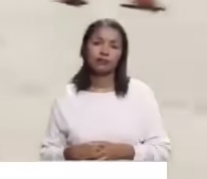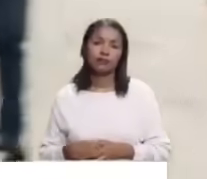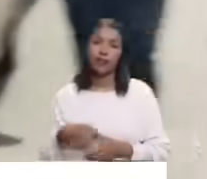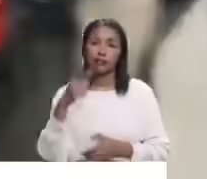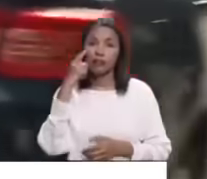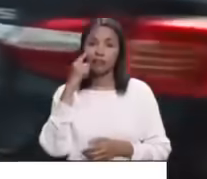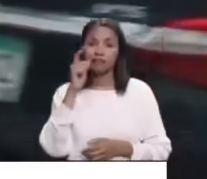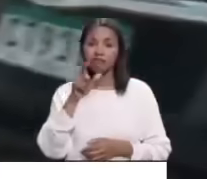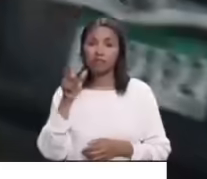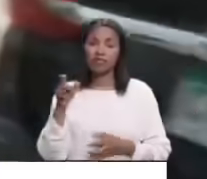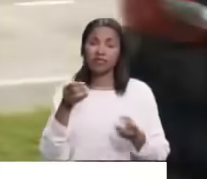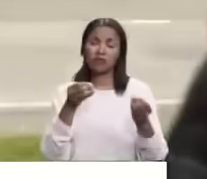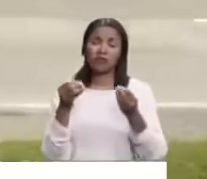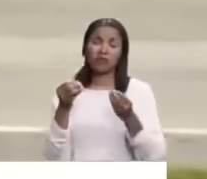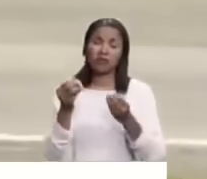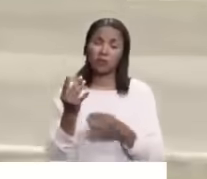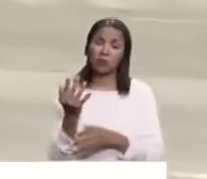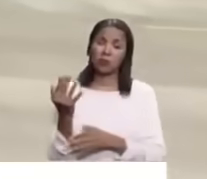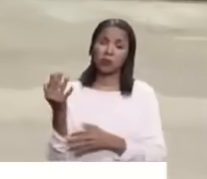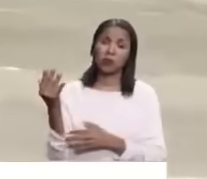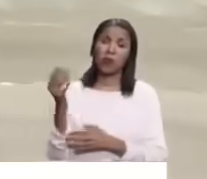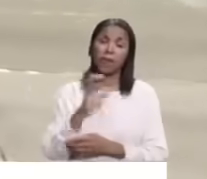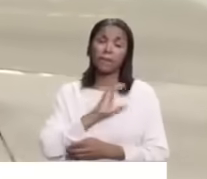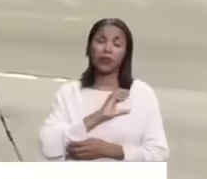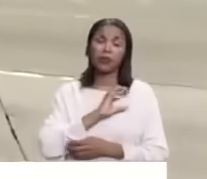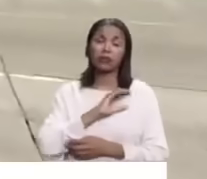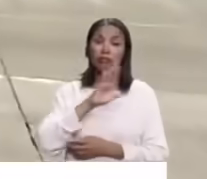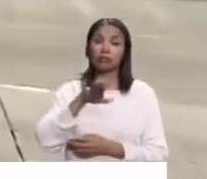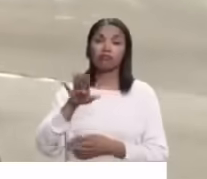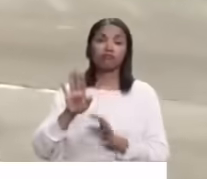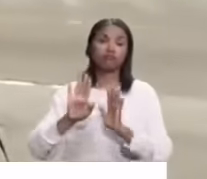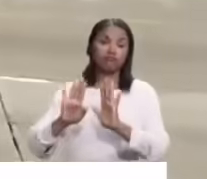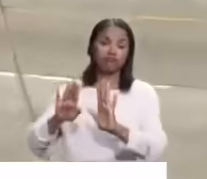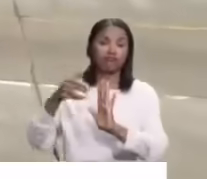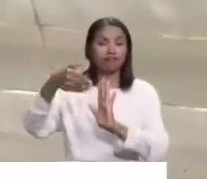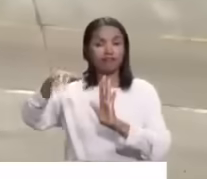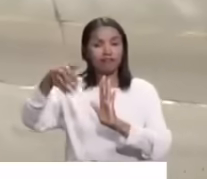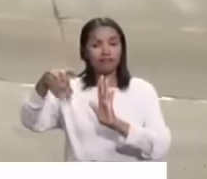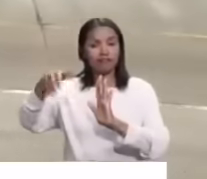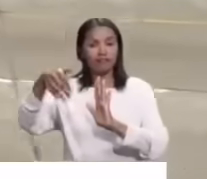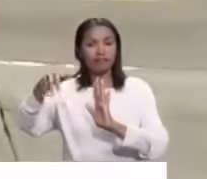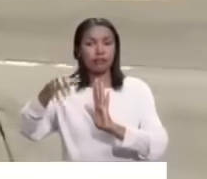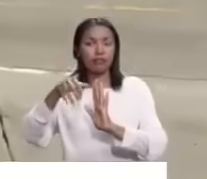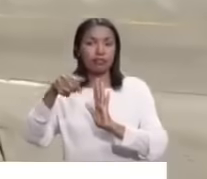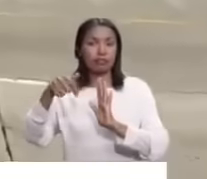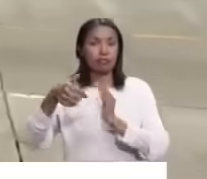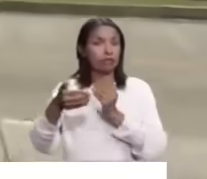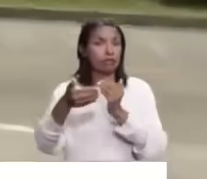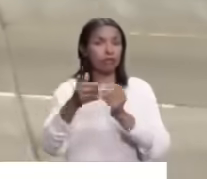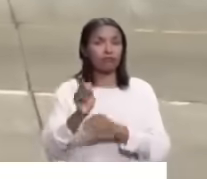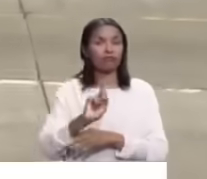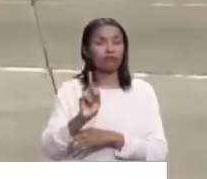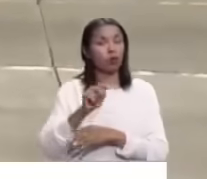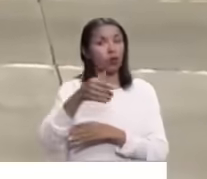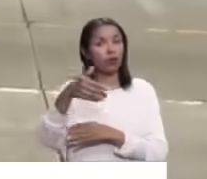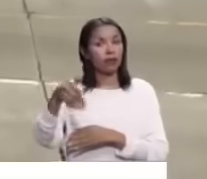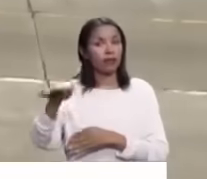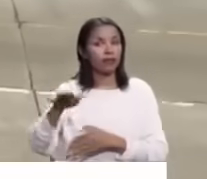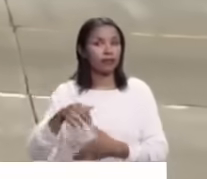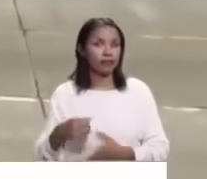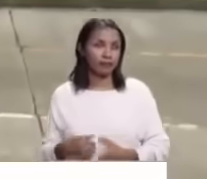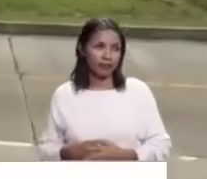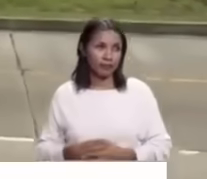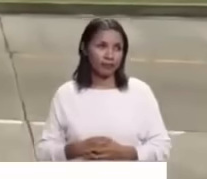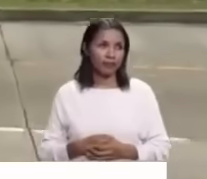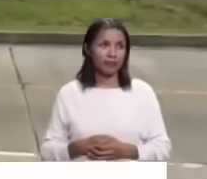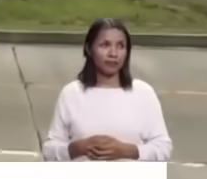de esta zona y estamos nosotros en espera de lo que pueda ocurrir cuando vemos ya